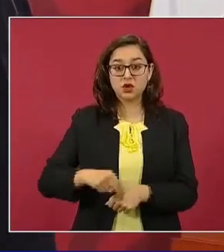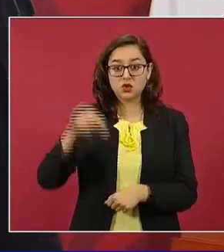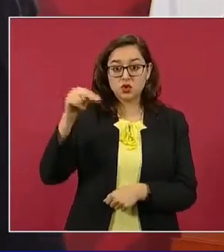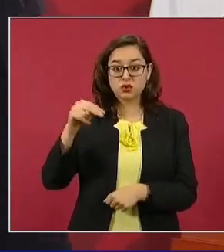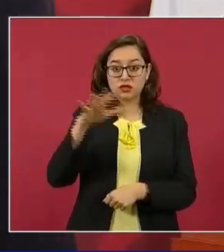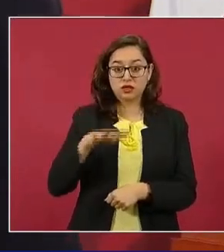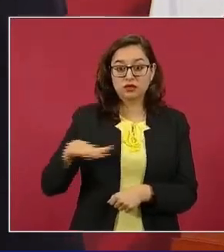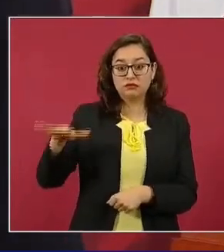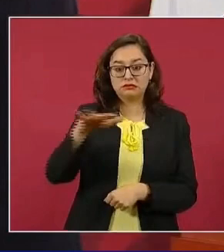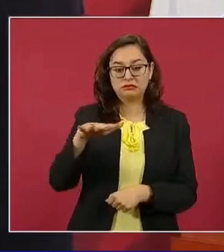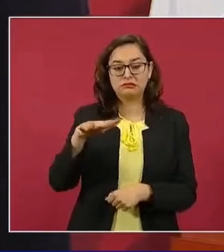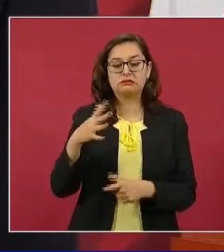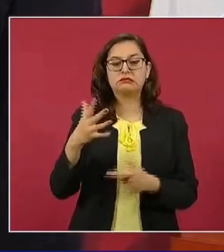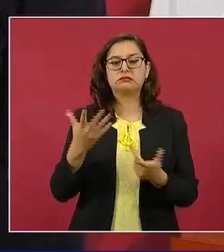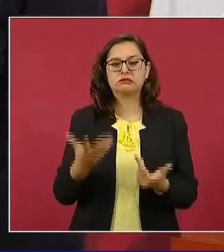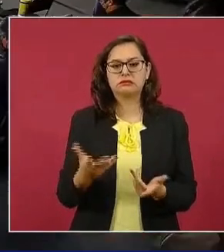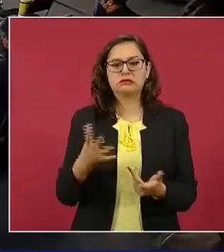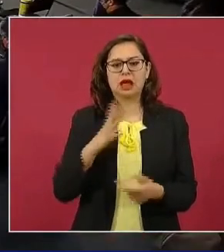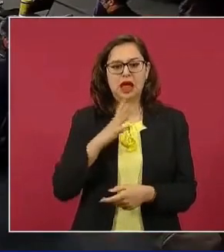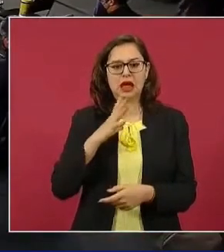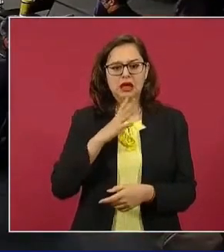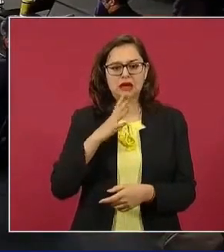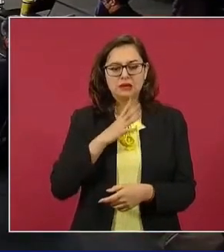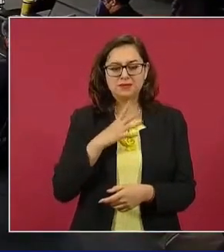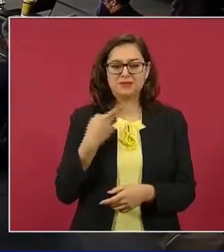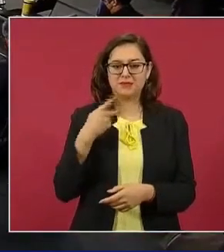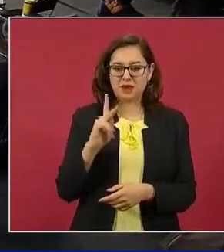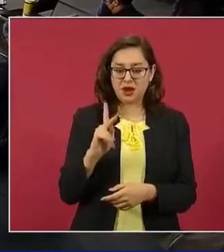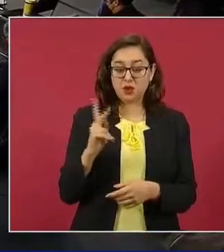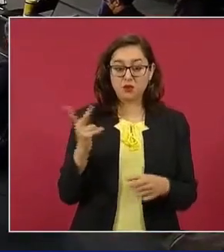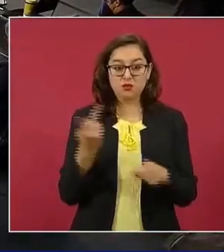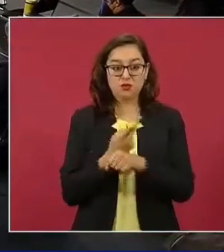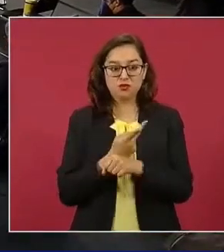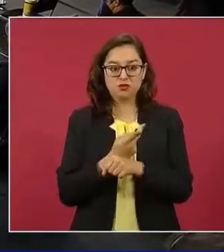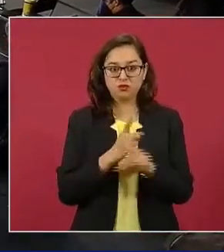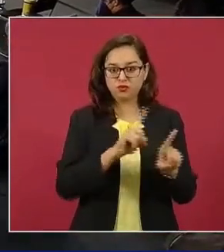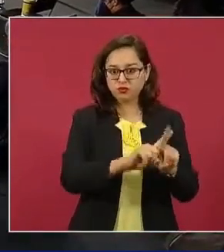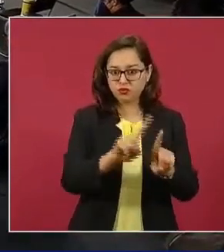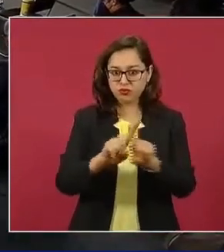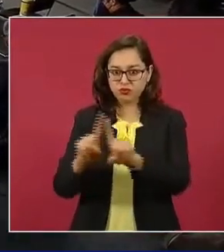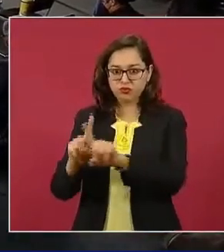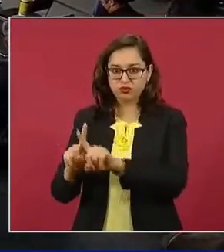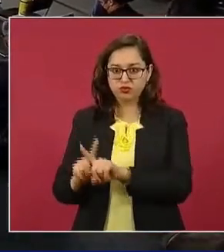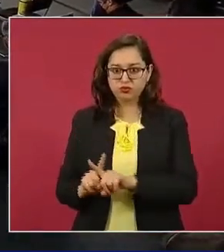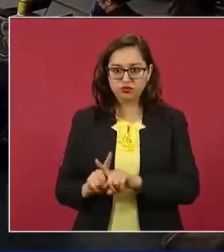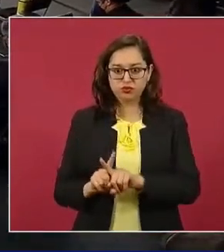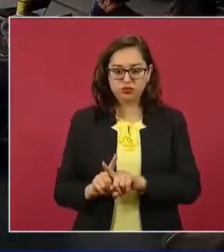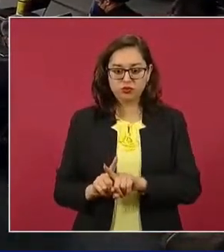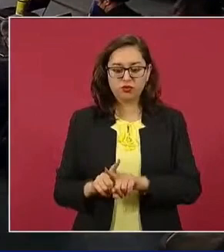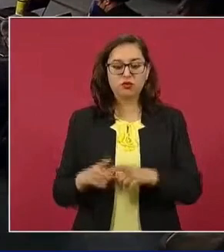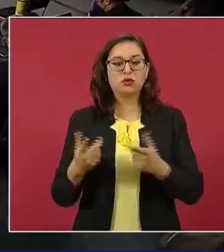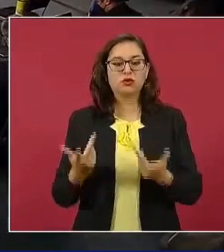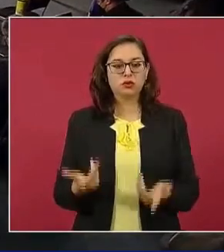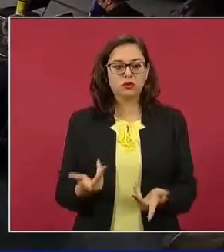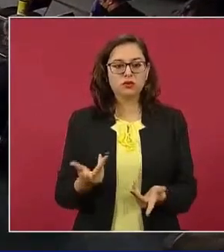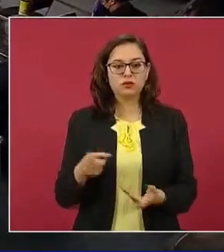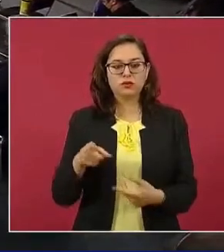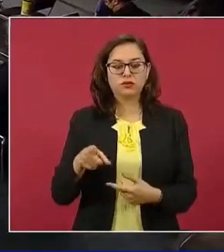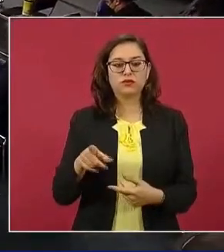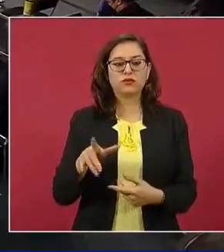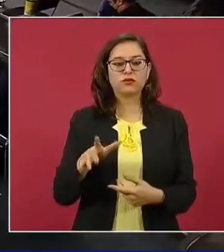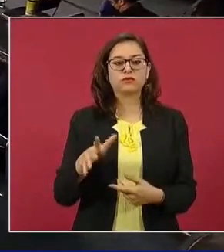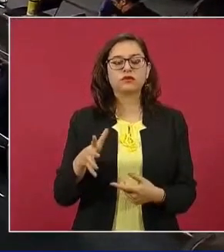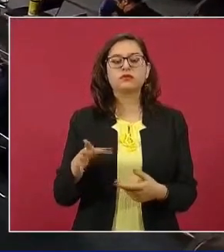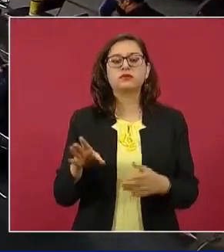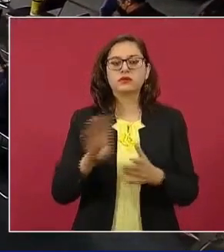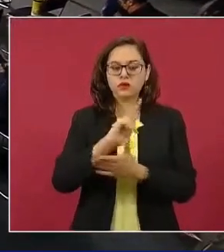justamente. Y para apoyar ese dinamismo y ese crecimiento, pues mucho se habló, porque así están en su programa,